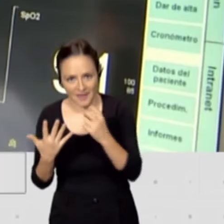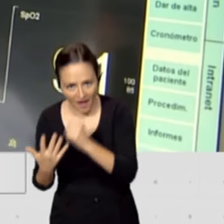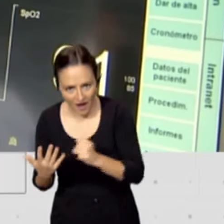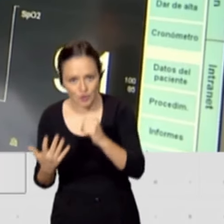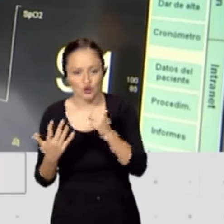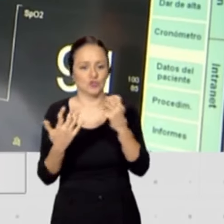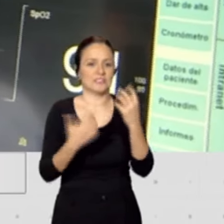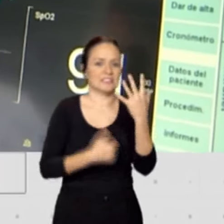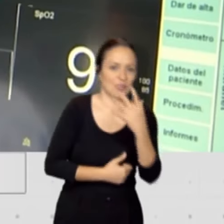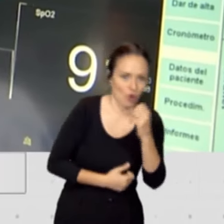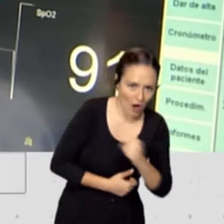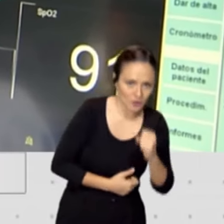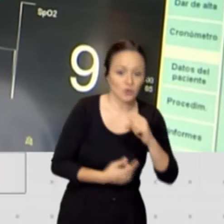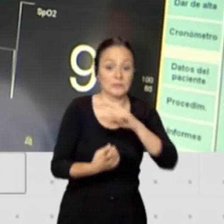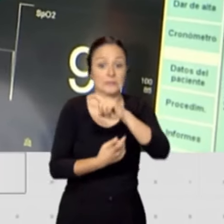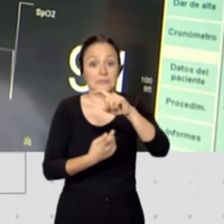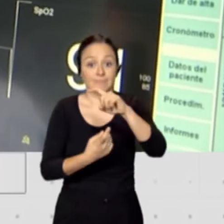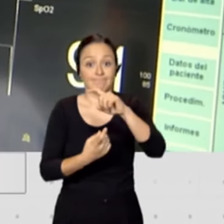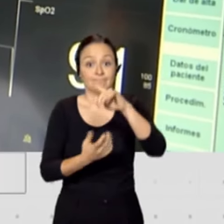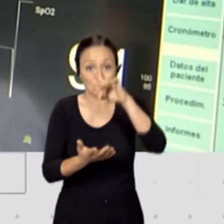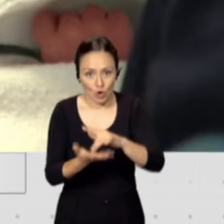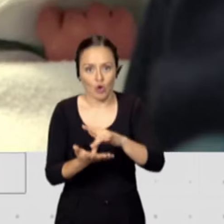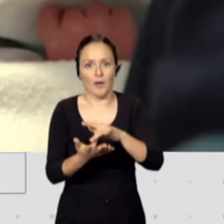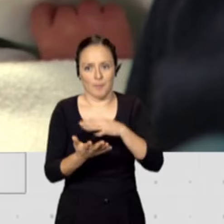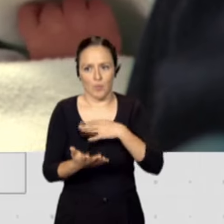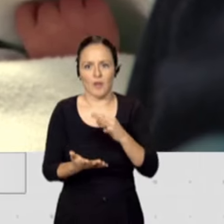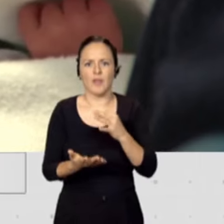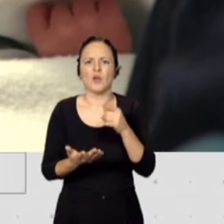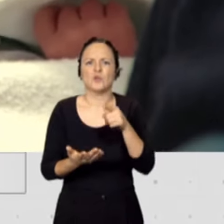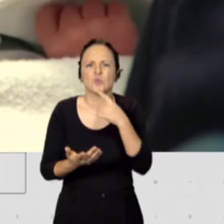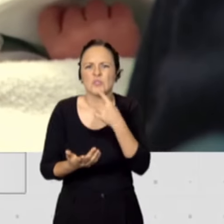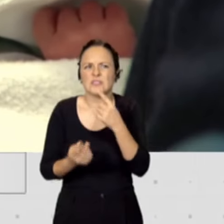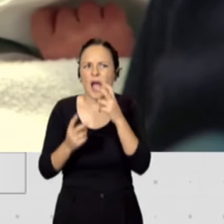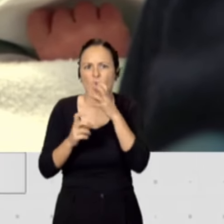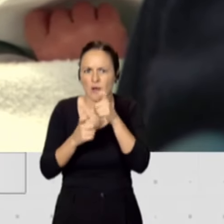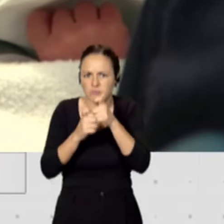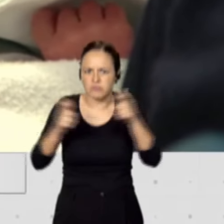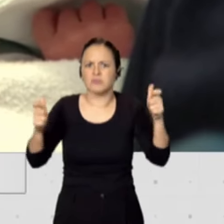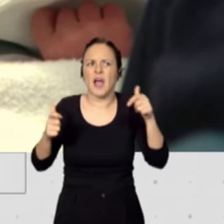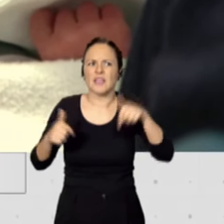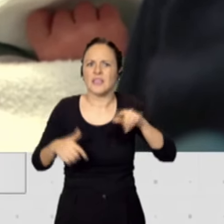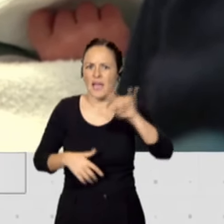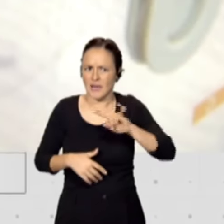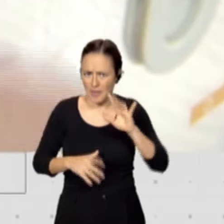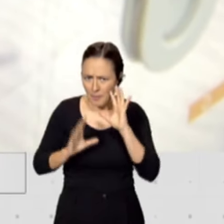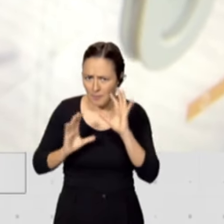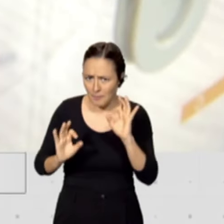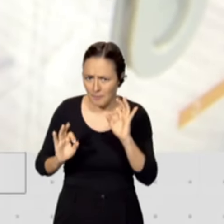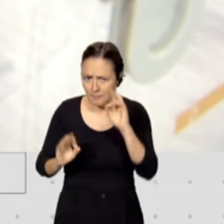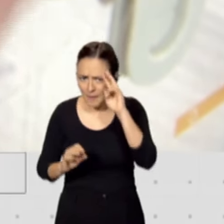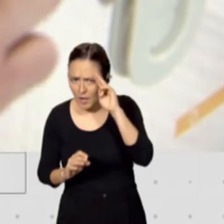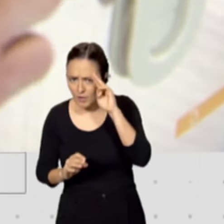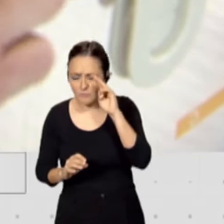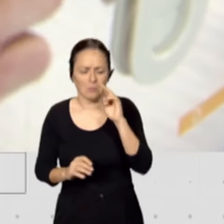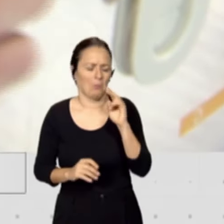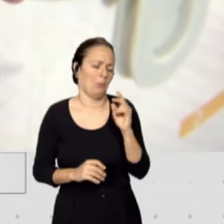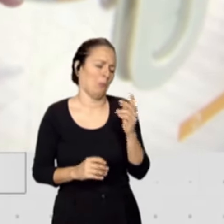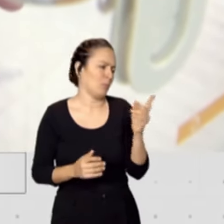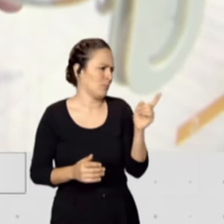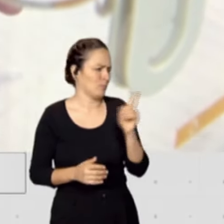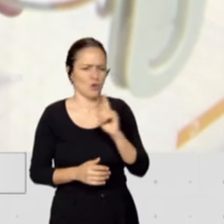de de tosferina hay que estar preocupados por ejemplo con este repunte que estamos viendo con casos que hay también aquí en Canarias no no no hay que estar preocupados ya